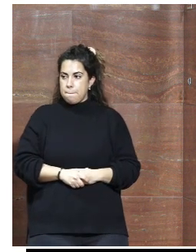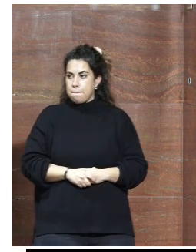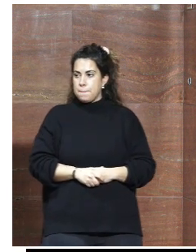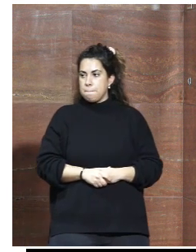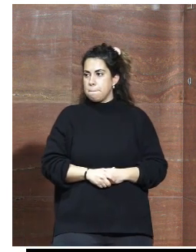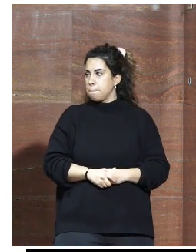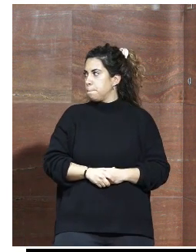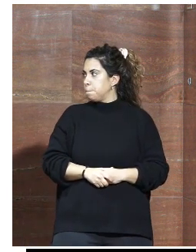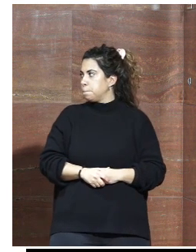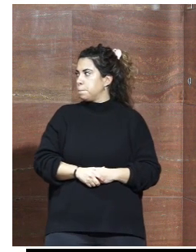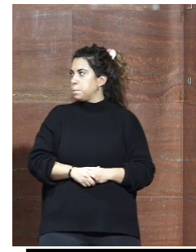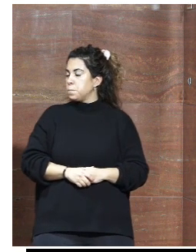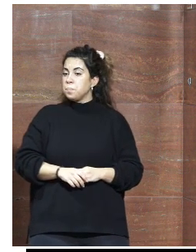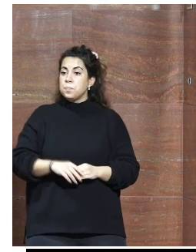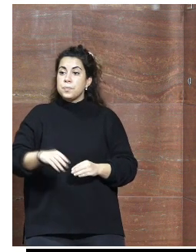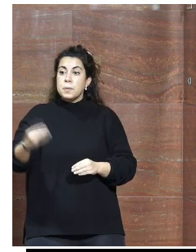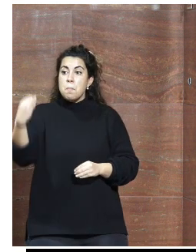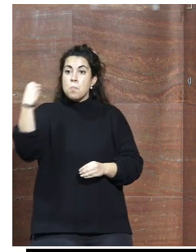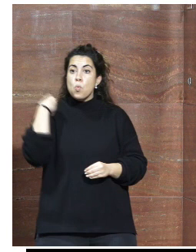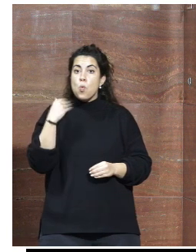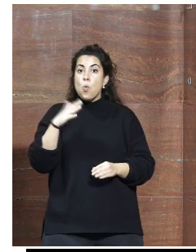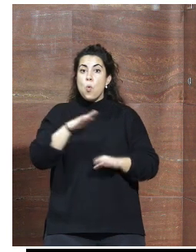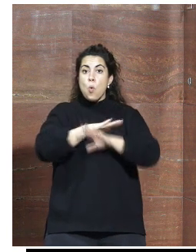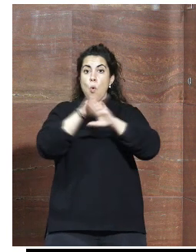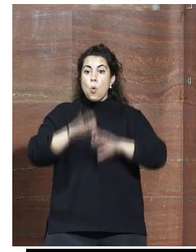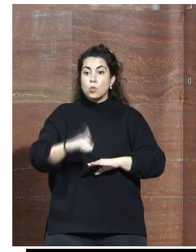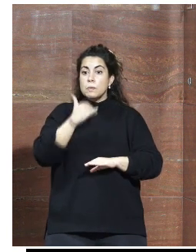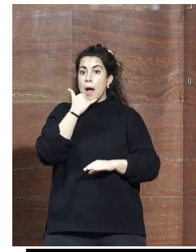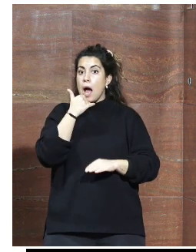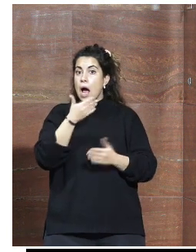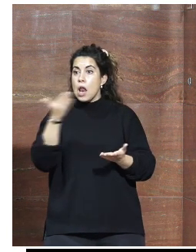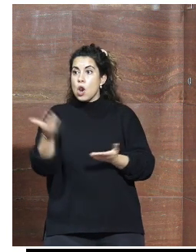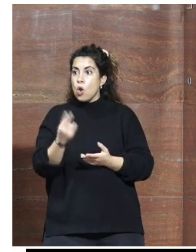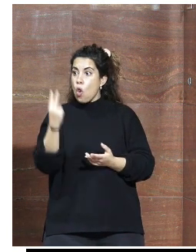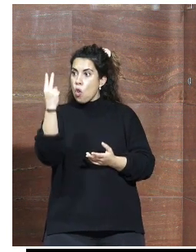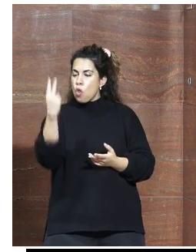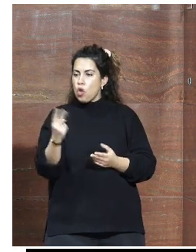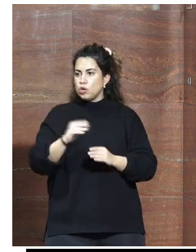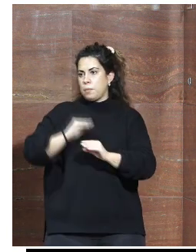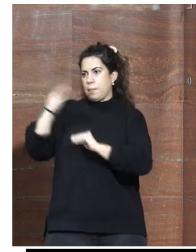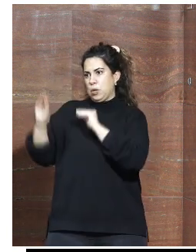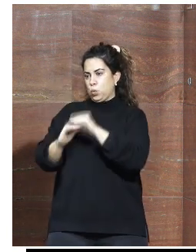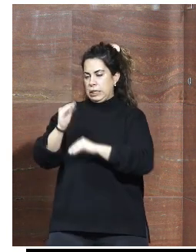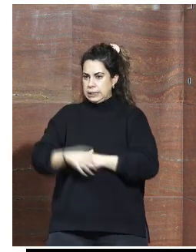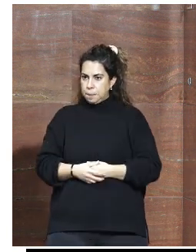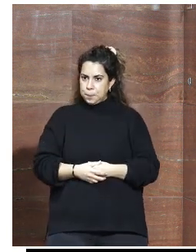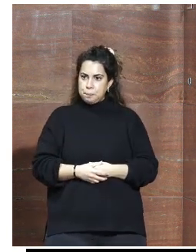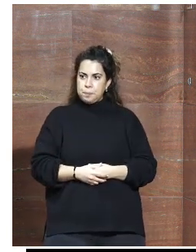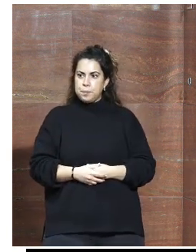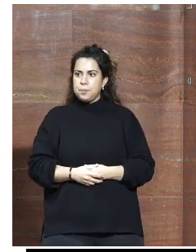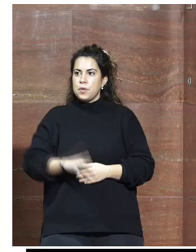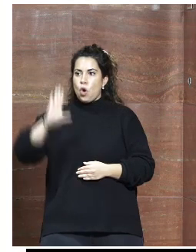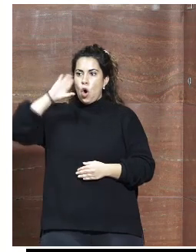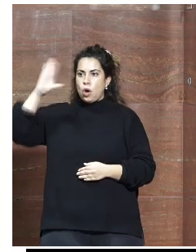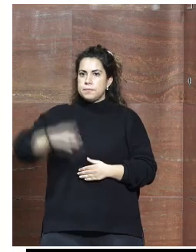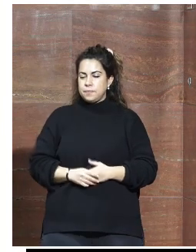Pues nada, ¿alguna última pregunta? Sí. Hay dos últimas preguntas. Hola.